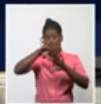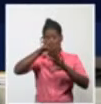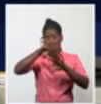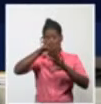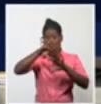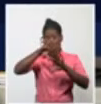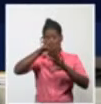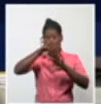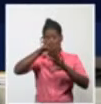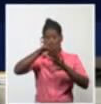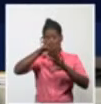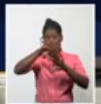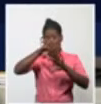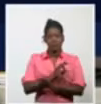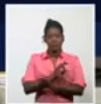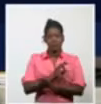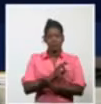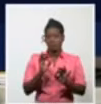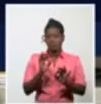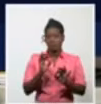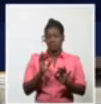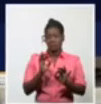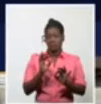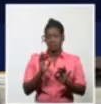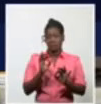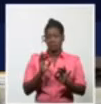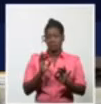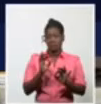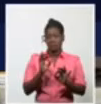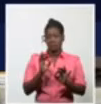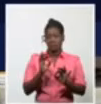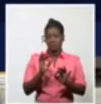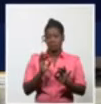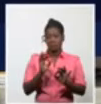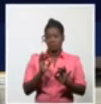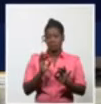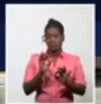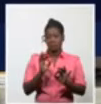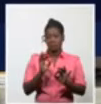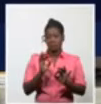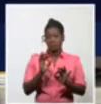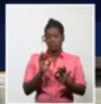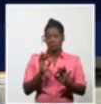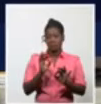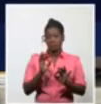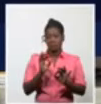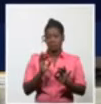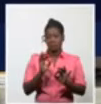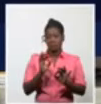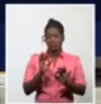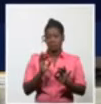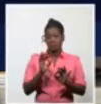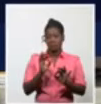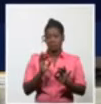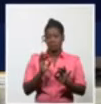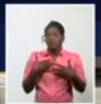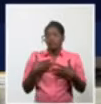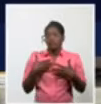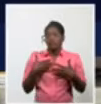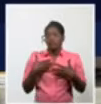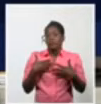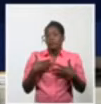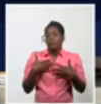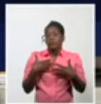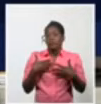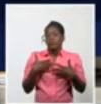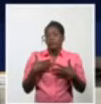No quiero ser sombrío en mi explicación, yo también tengo cifrada la esperanza de que aparezca, no